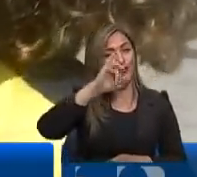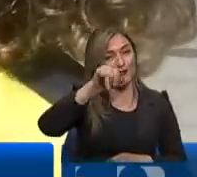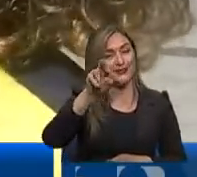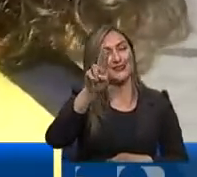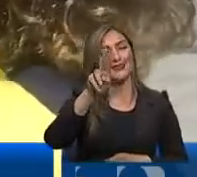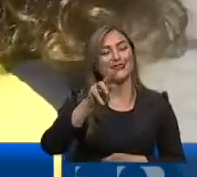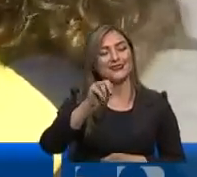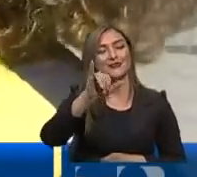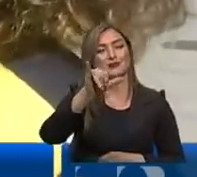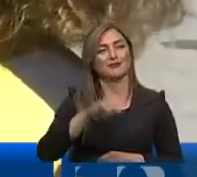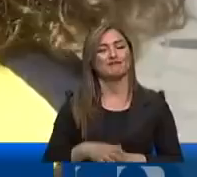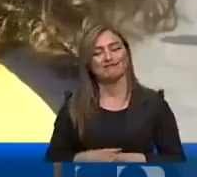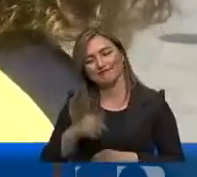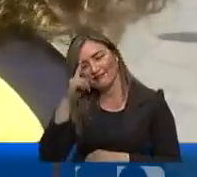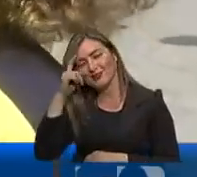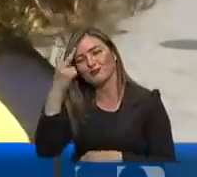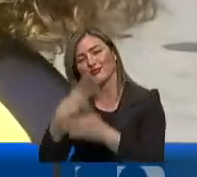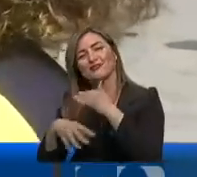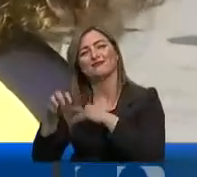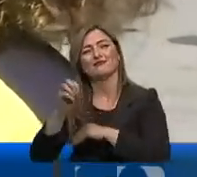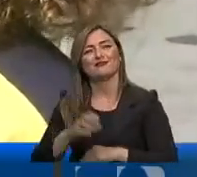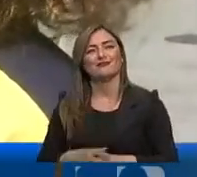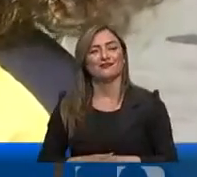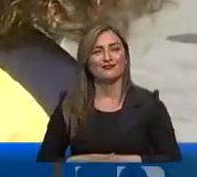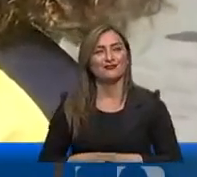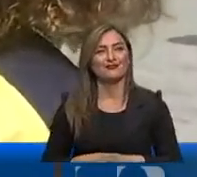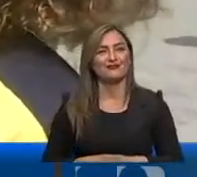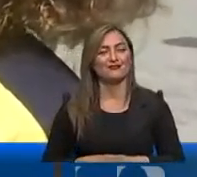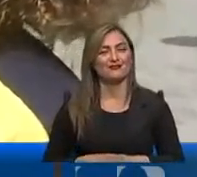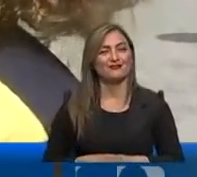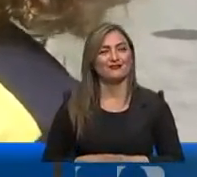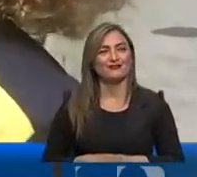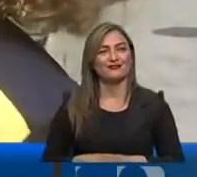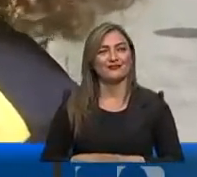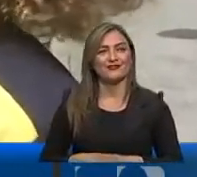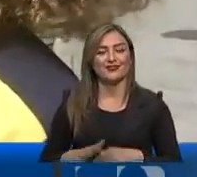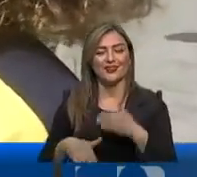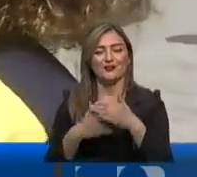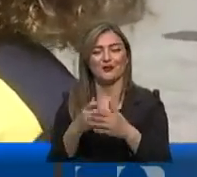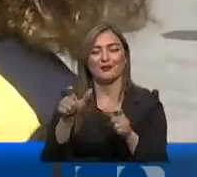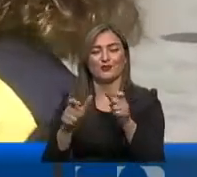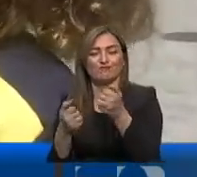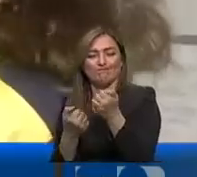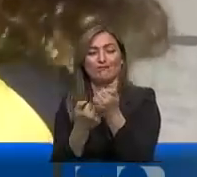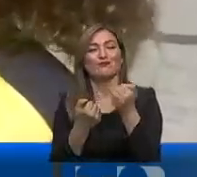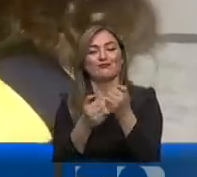Ese es su sueño de mi hijo. Exactamente. Bueno, que el público le apoya a Jeremy